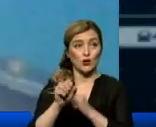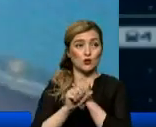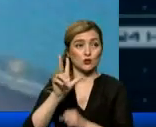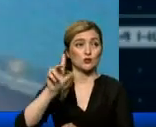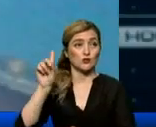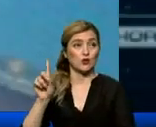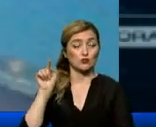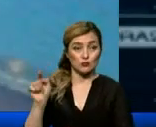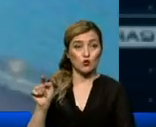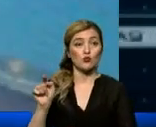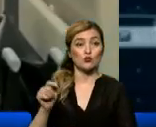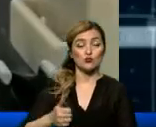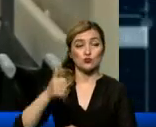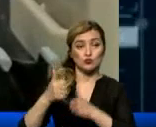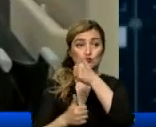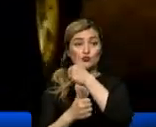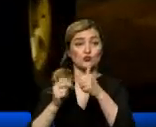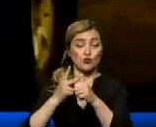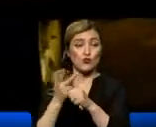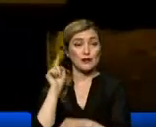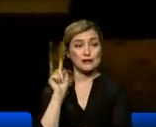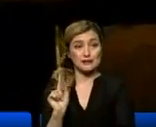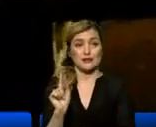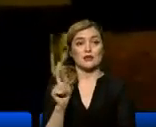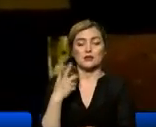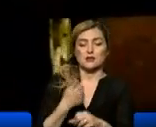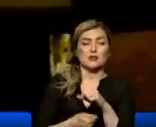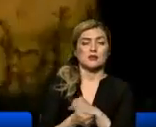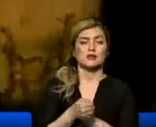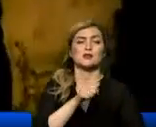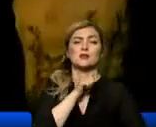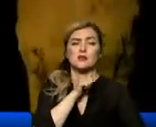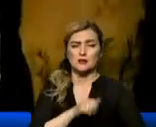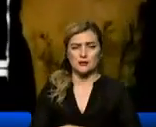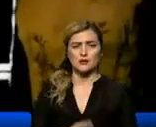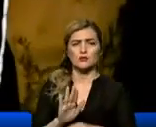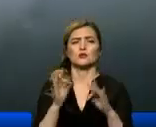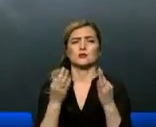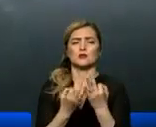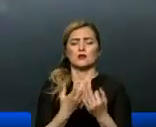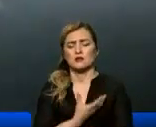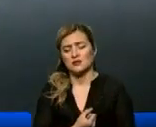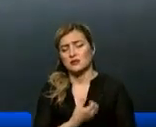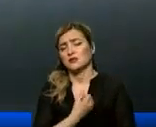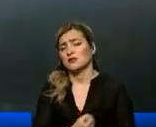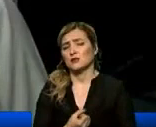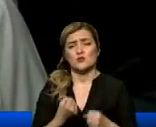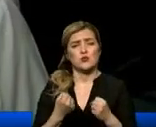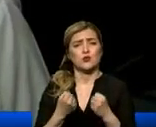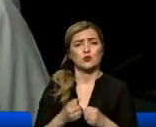31 años de edad en el grado de cabo segundo fue asesinado por un delincuente su familia no supera la pérdida repentina